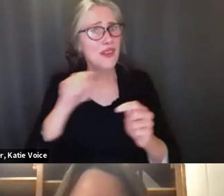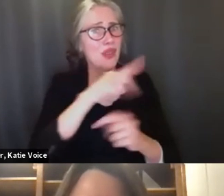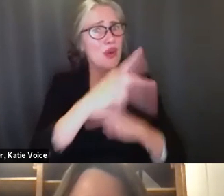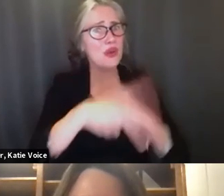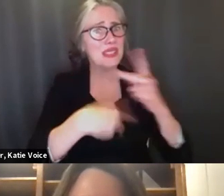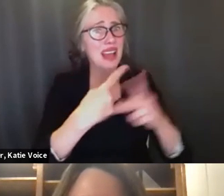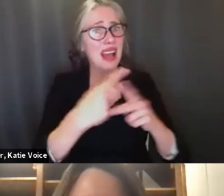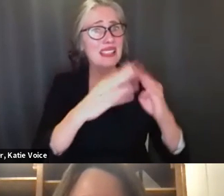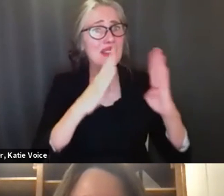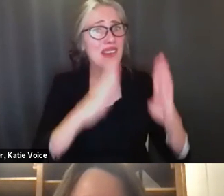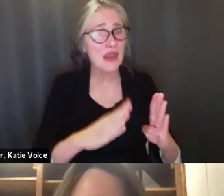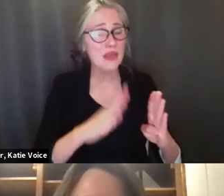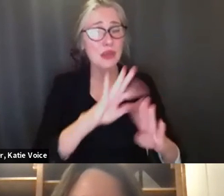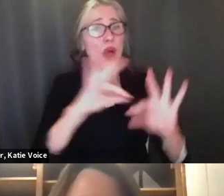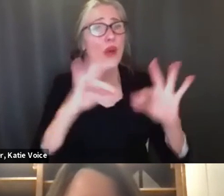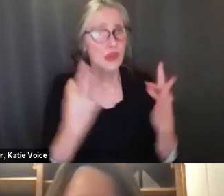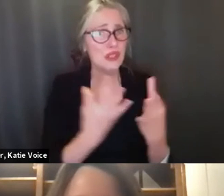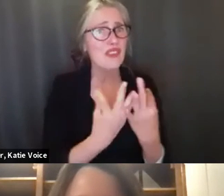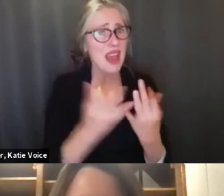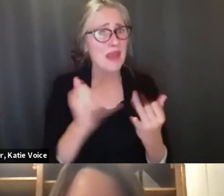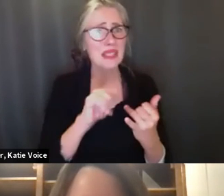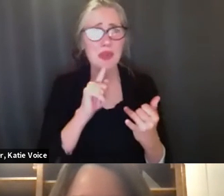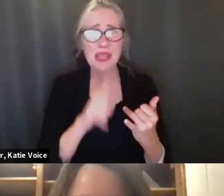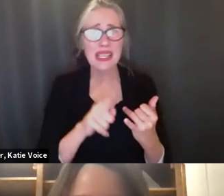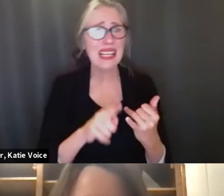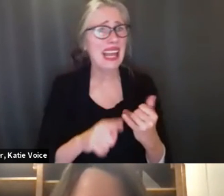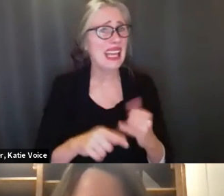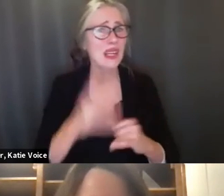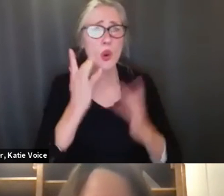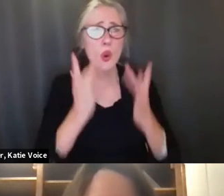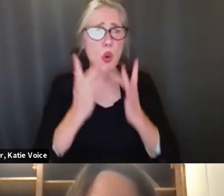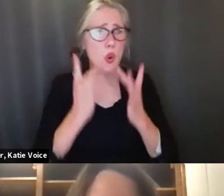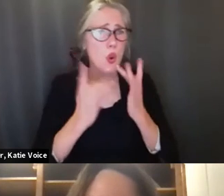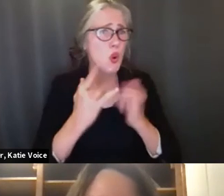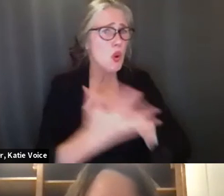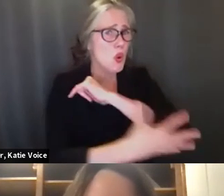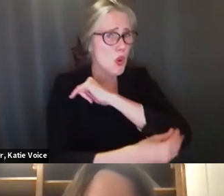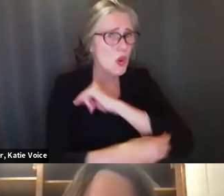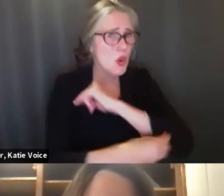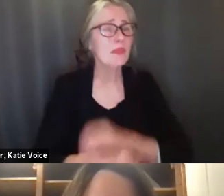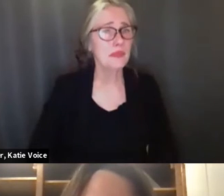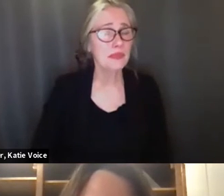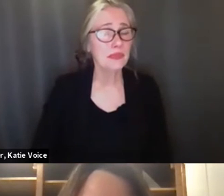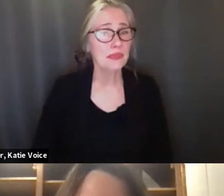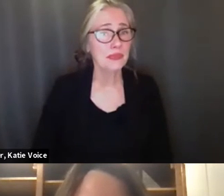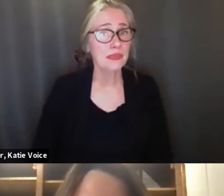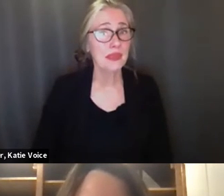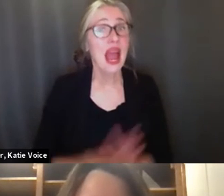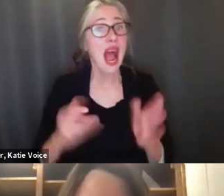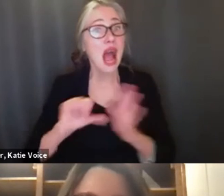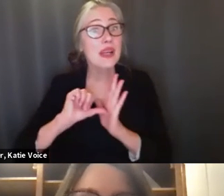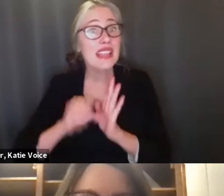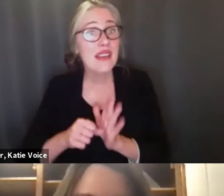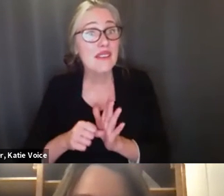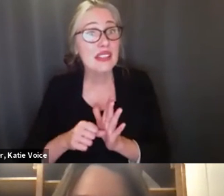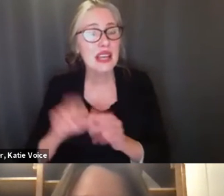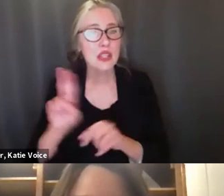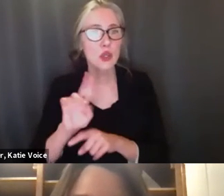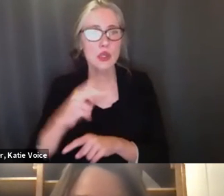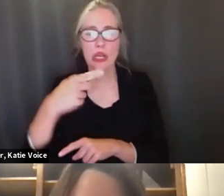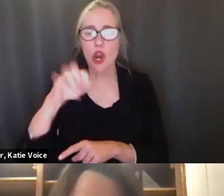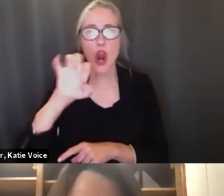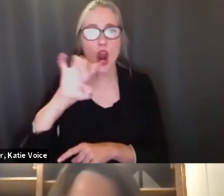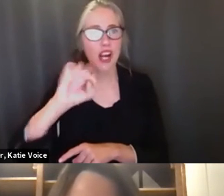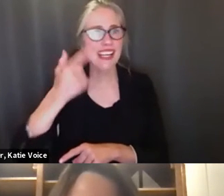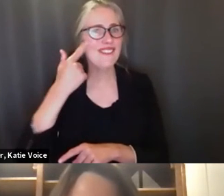ayudar a cerrar esa brecha de oportunidades que Michelle estuvo mencionando al principio. Quiero mencionar que estamos utilizando Harding como